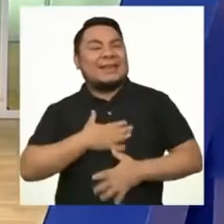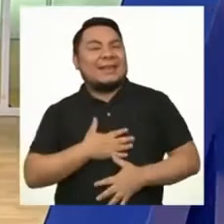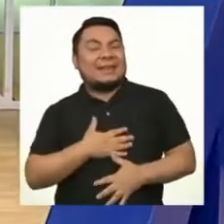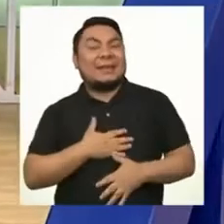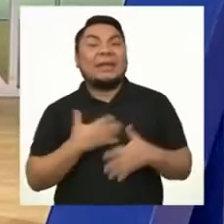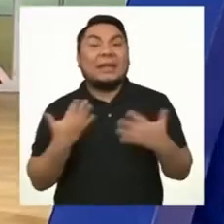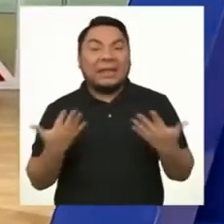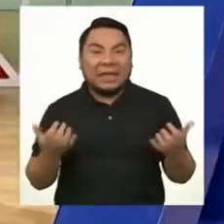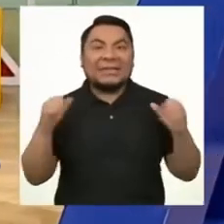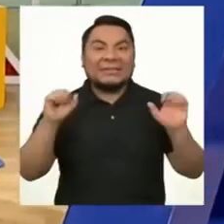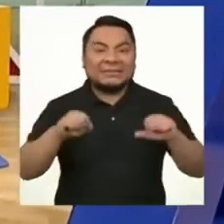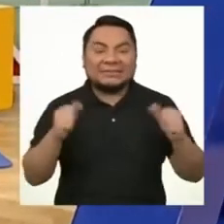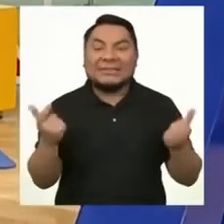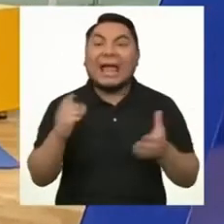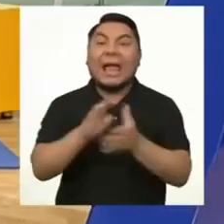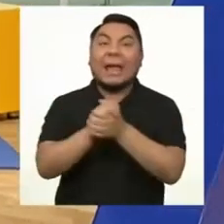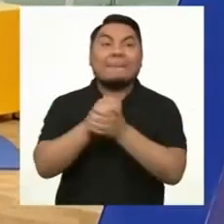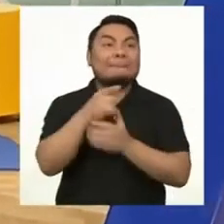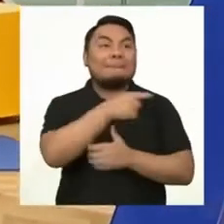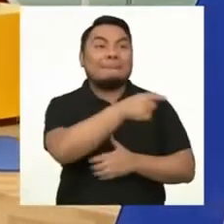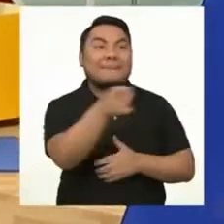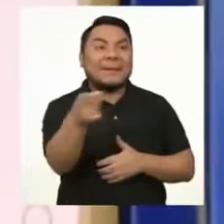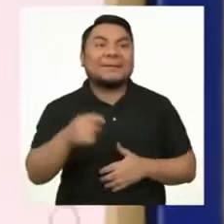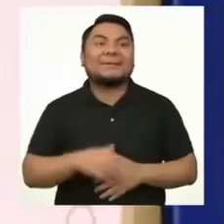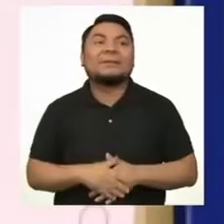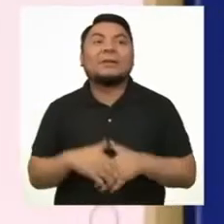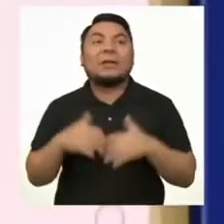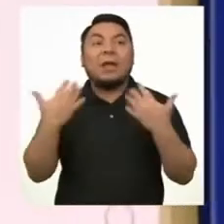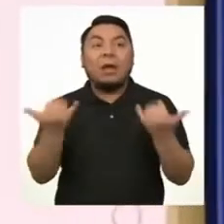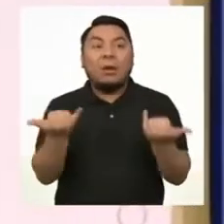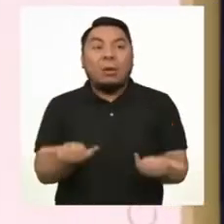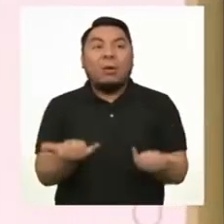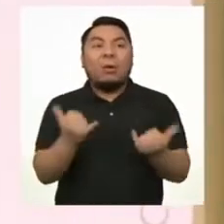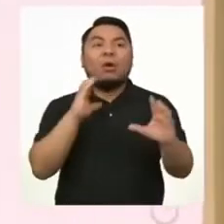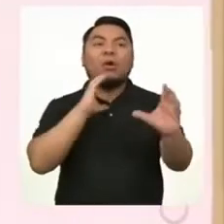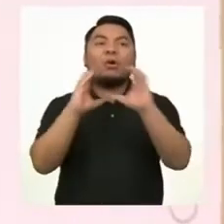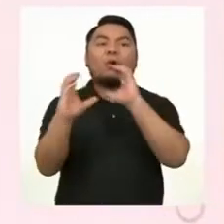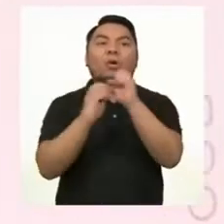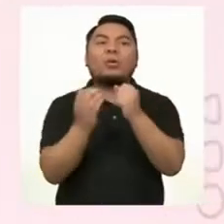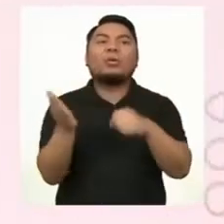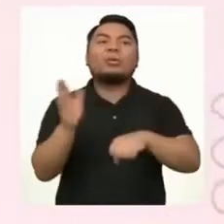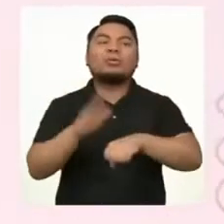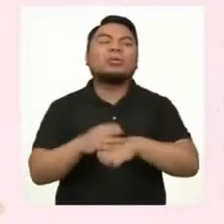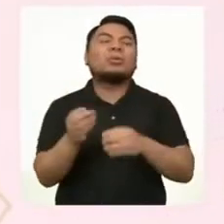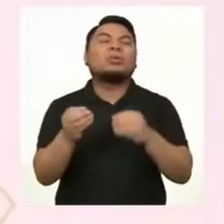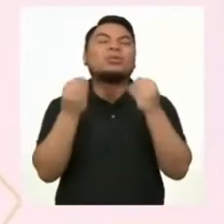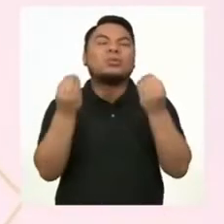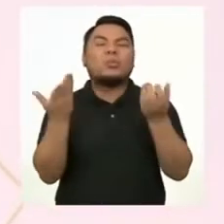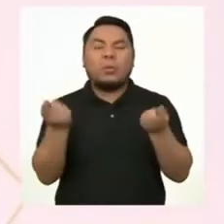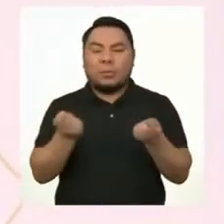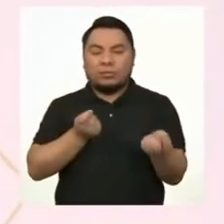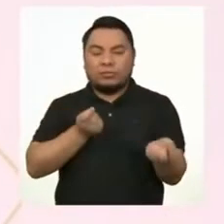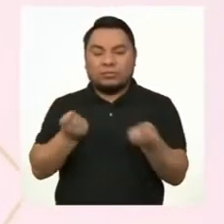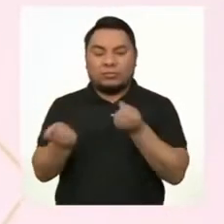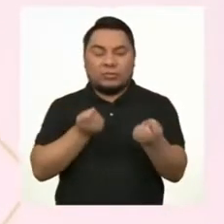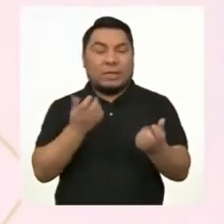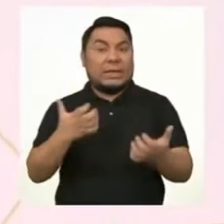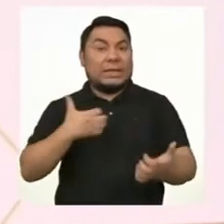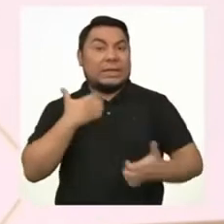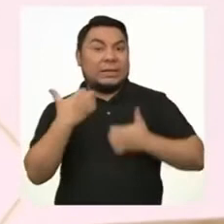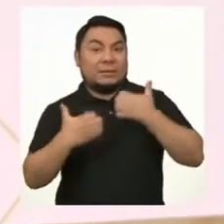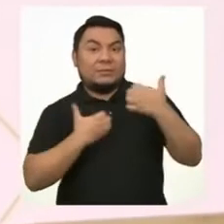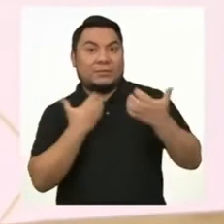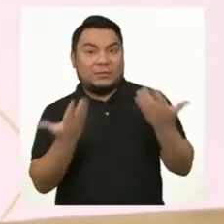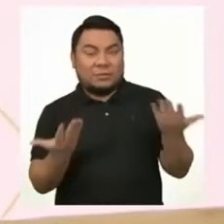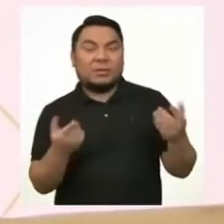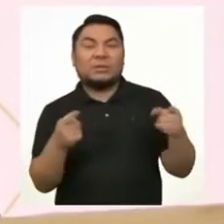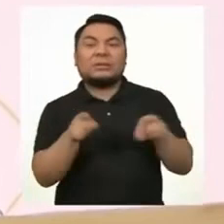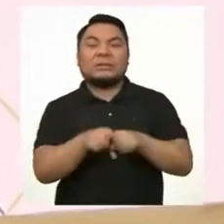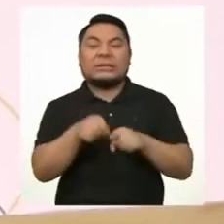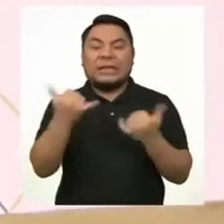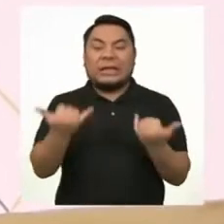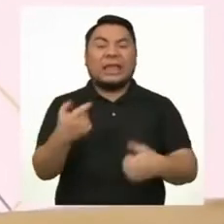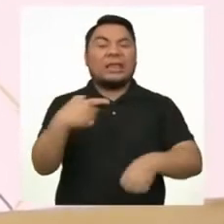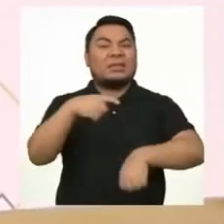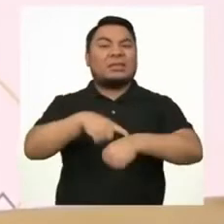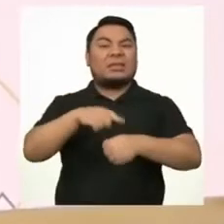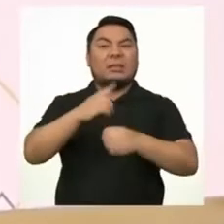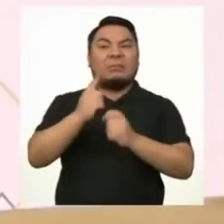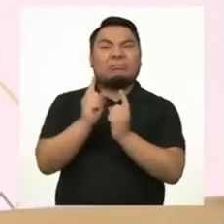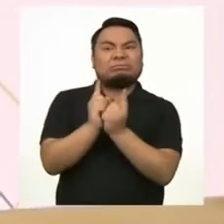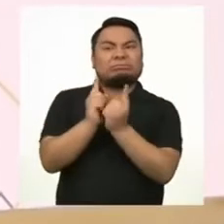Así es, amigas y amigos, hoy conversaremos acerca de cómo manejar mejor nuestras emociones en tiempos